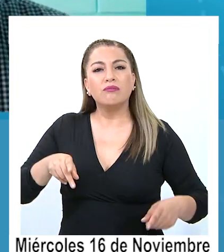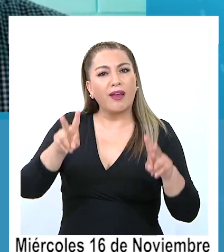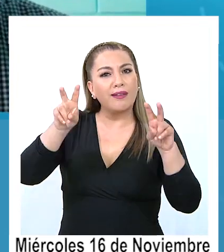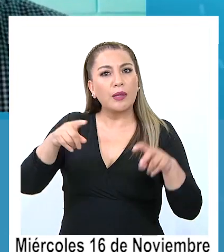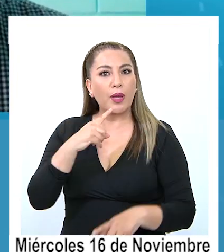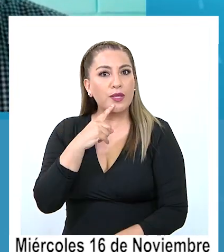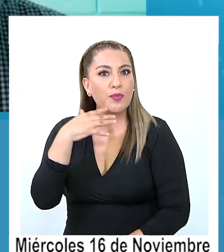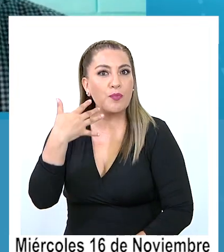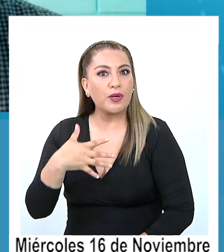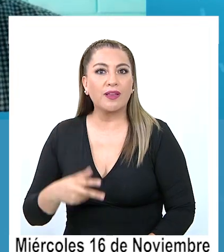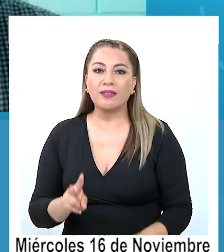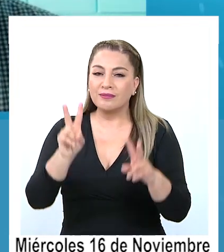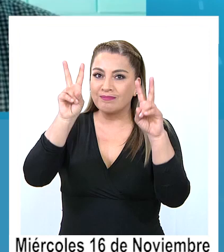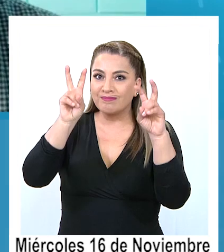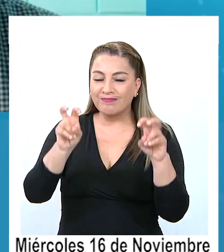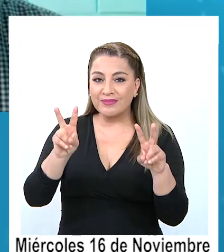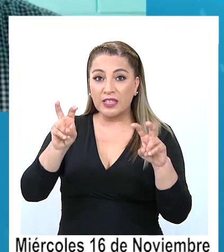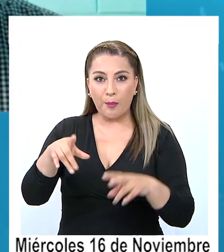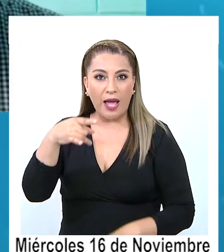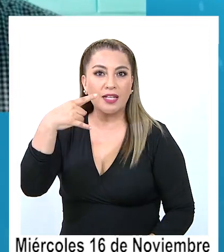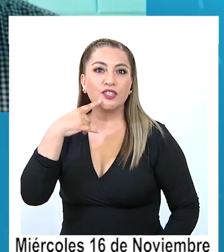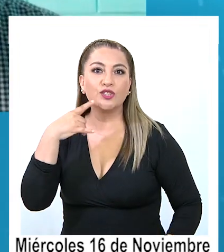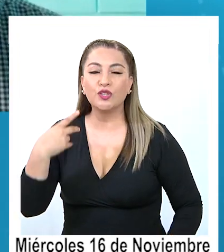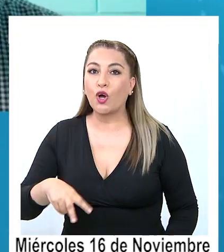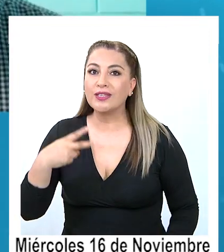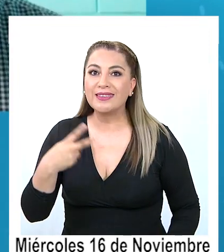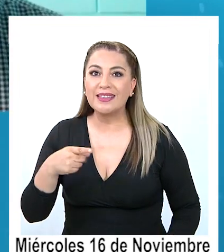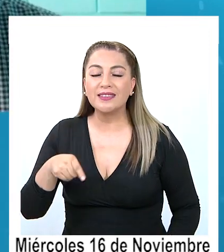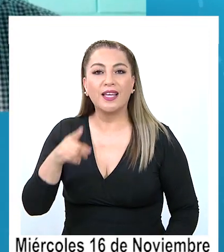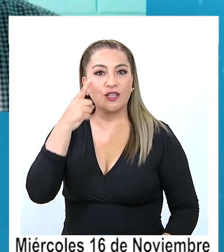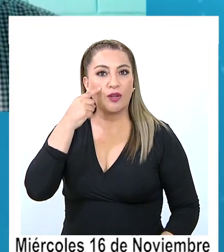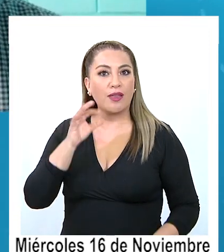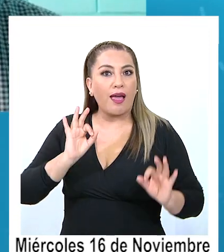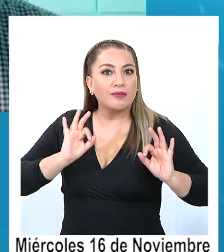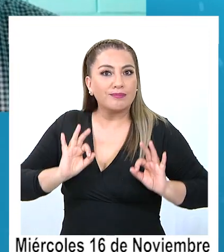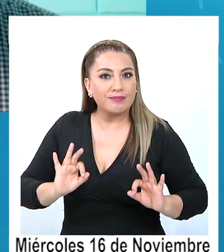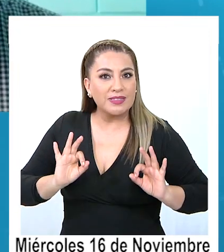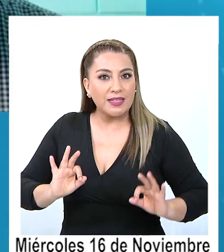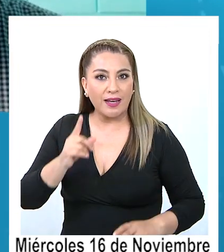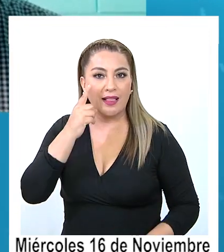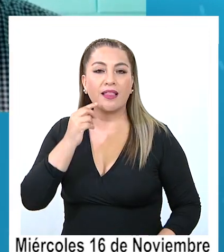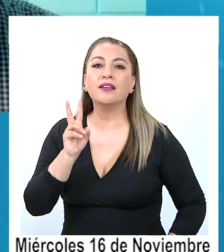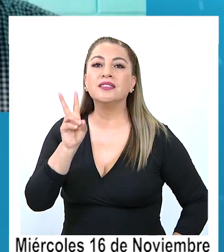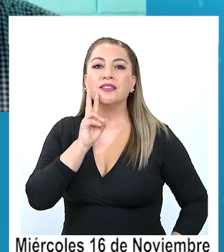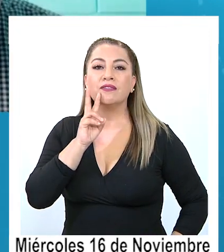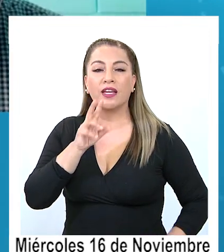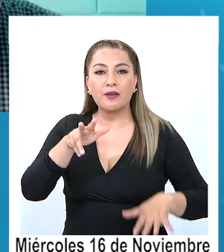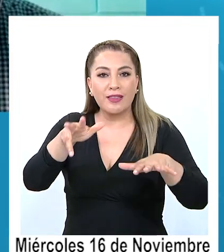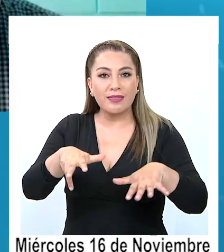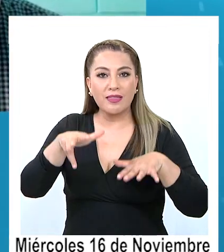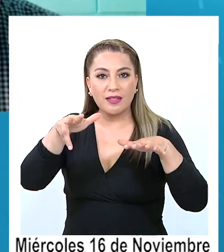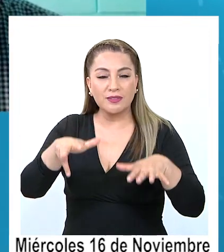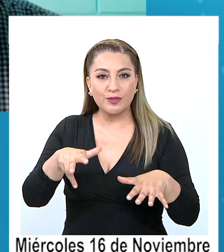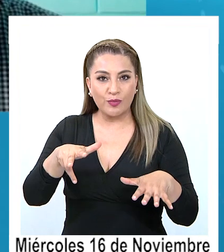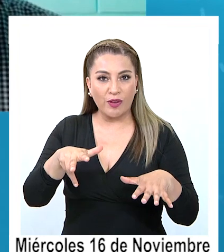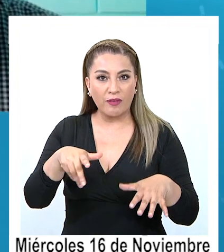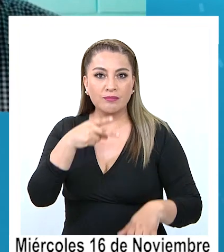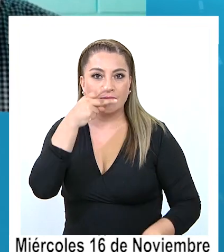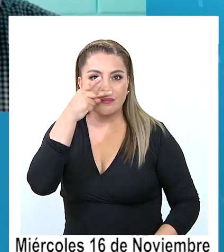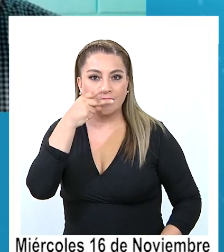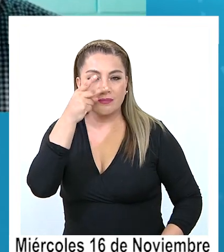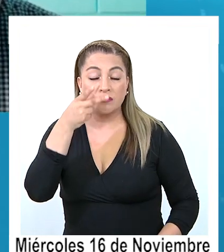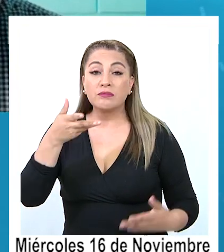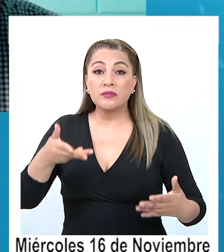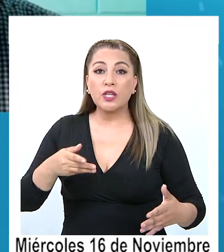un importante tema que va a ser noticia en estos días, especialmente este día viernes 19 de